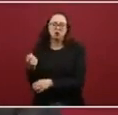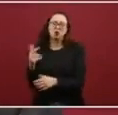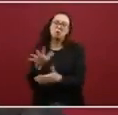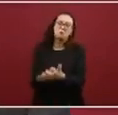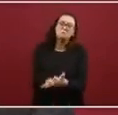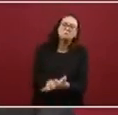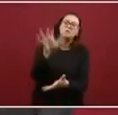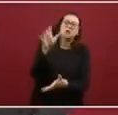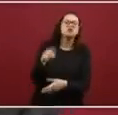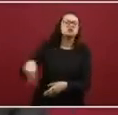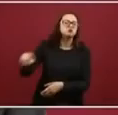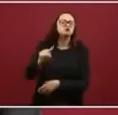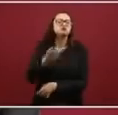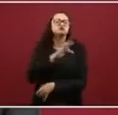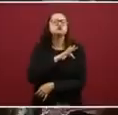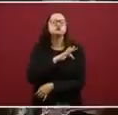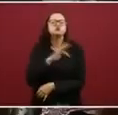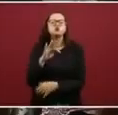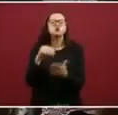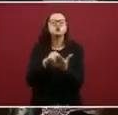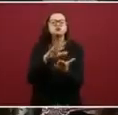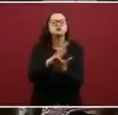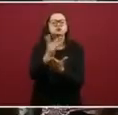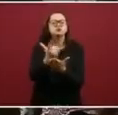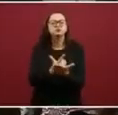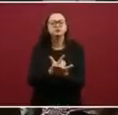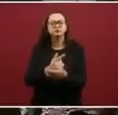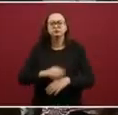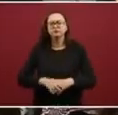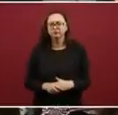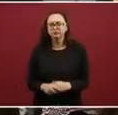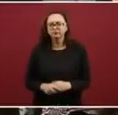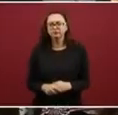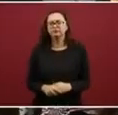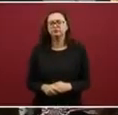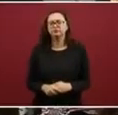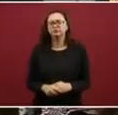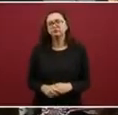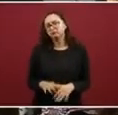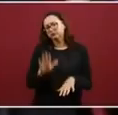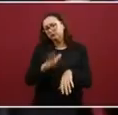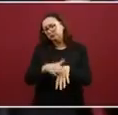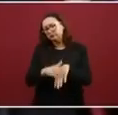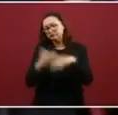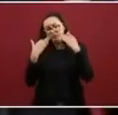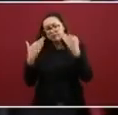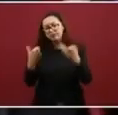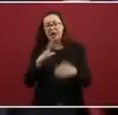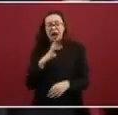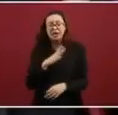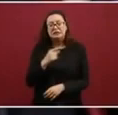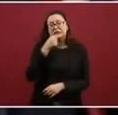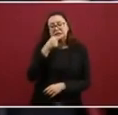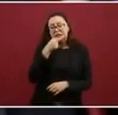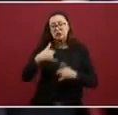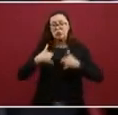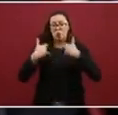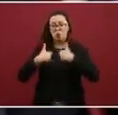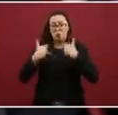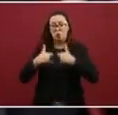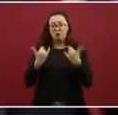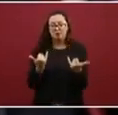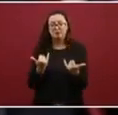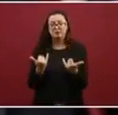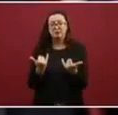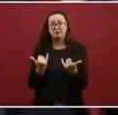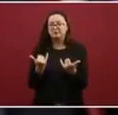hayan tenido o tengan antecedentes. Porque incluso hemos constatado que hay muchos niños, adolescentes, jóvenes que incluso